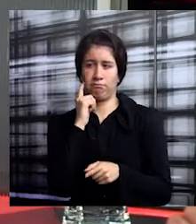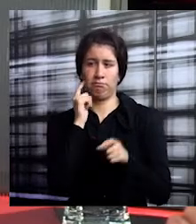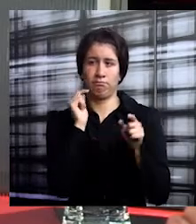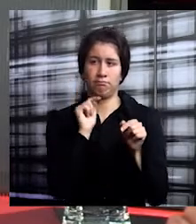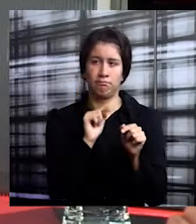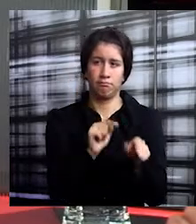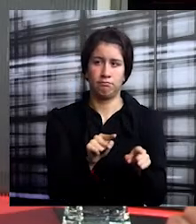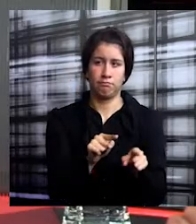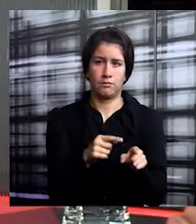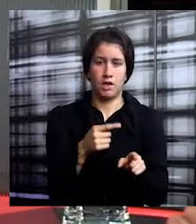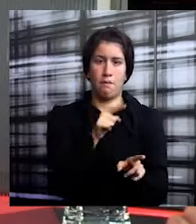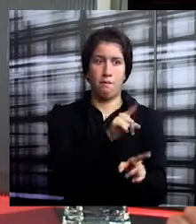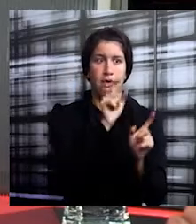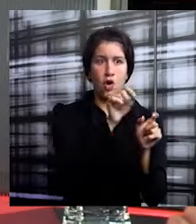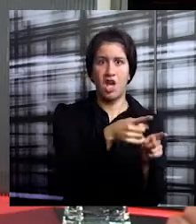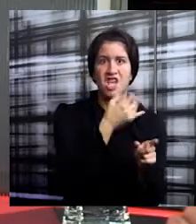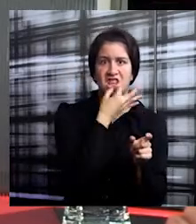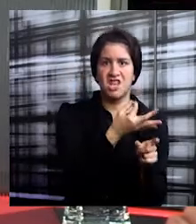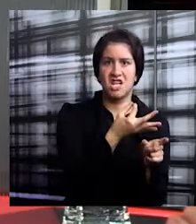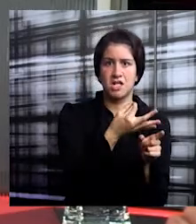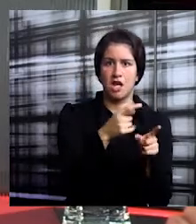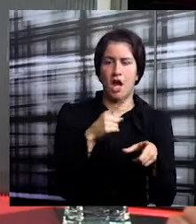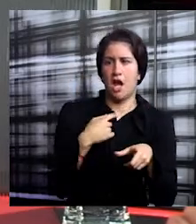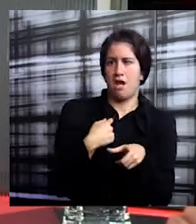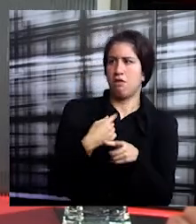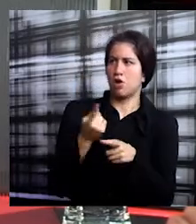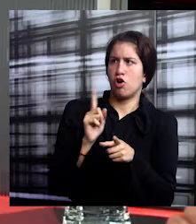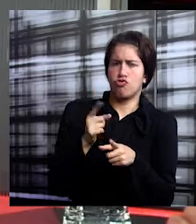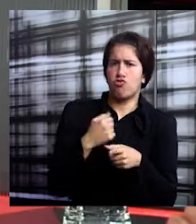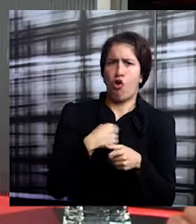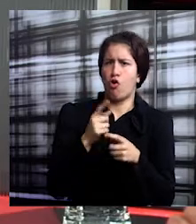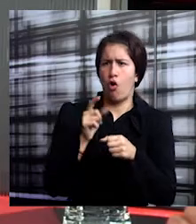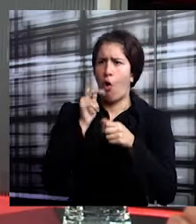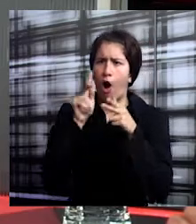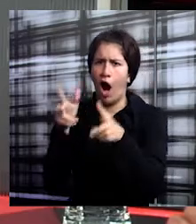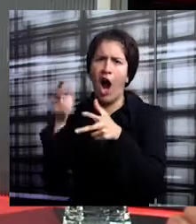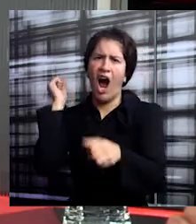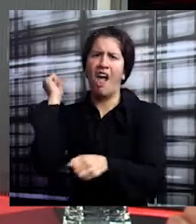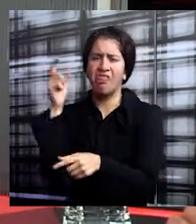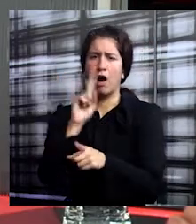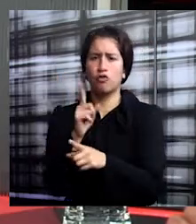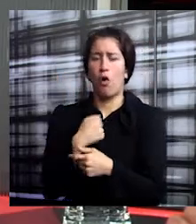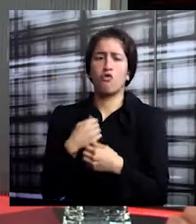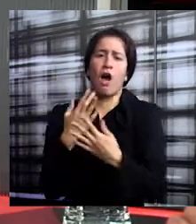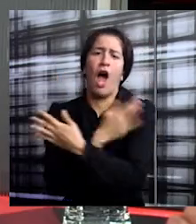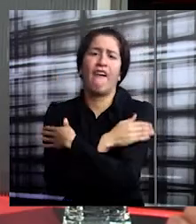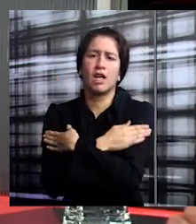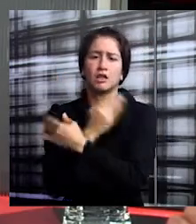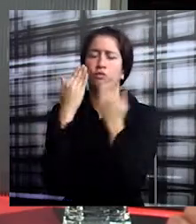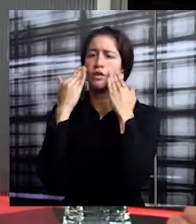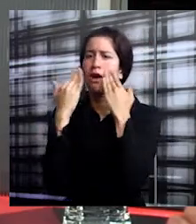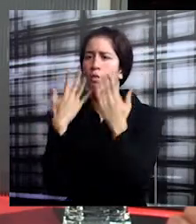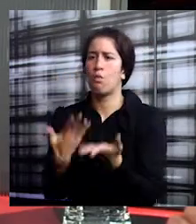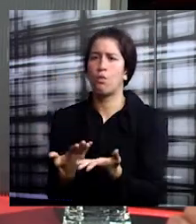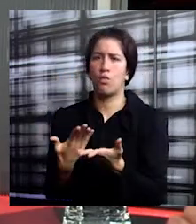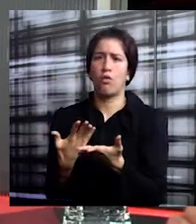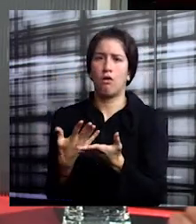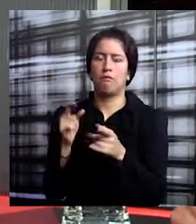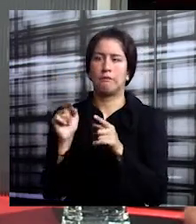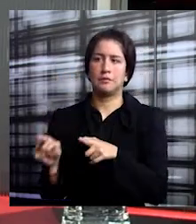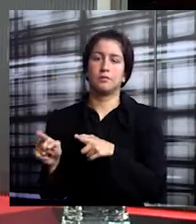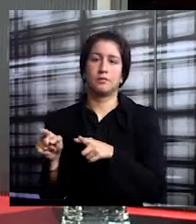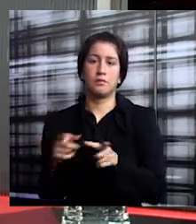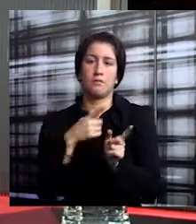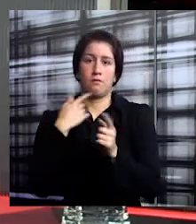carabinero, solo lo iba a abrazar o le iba a dar un saludo, esa condición de error va a seguir siendo abonada por la poca claridad de